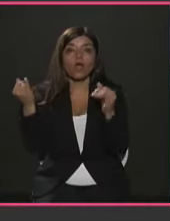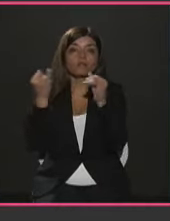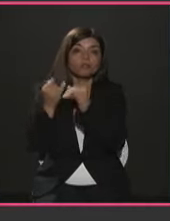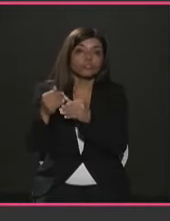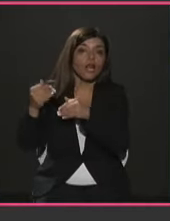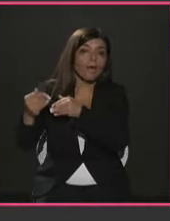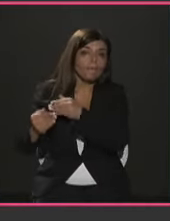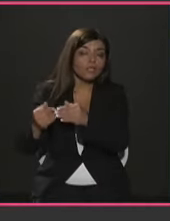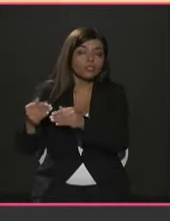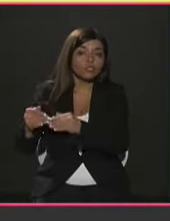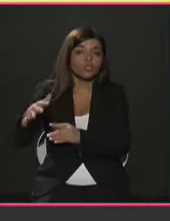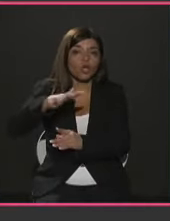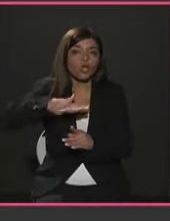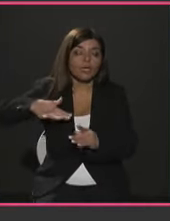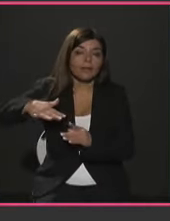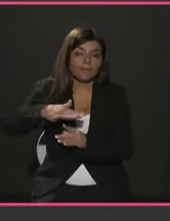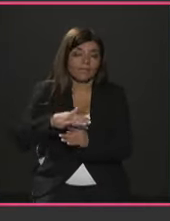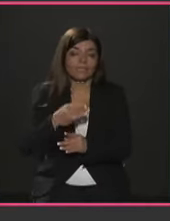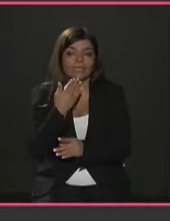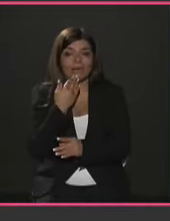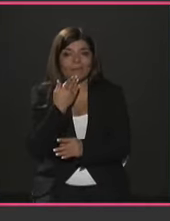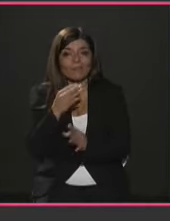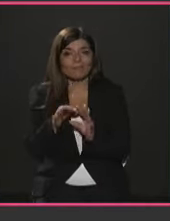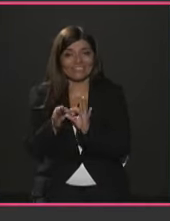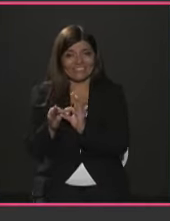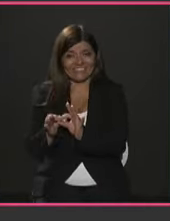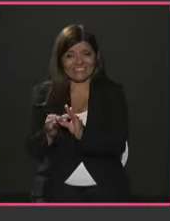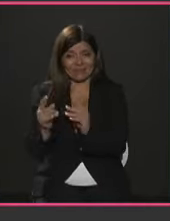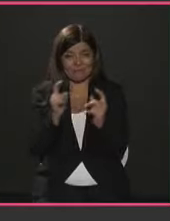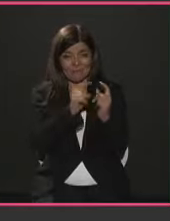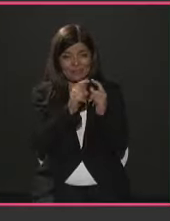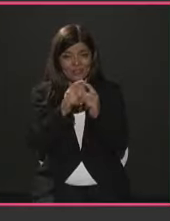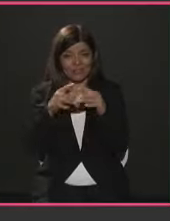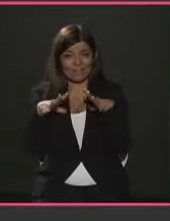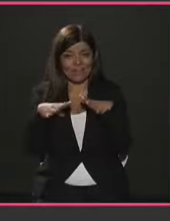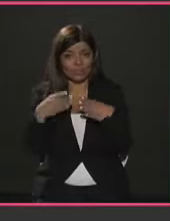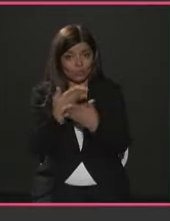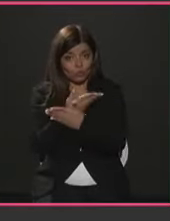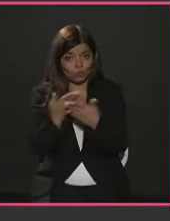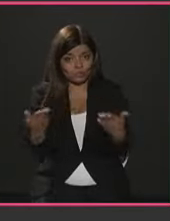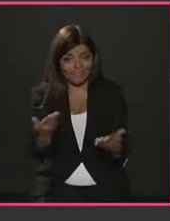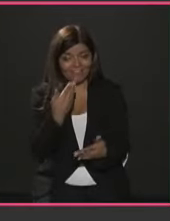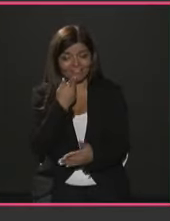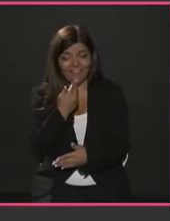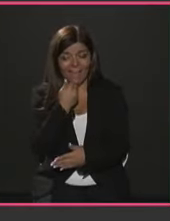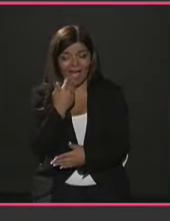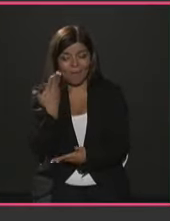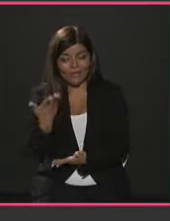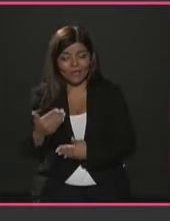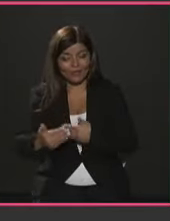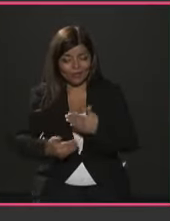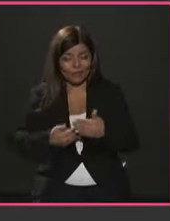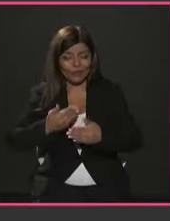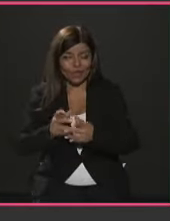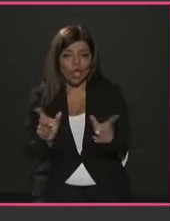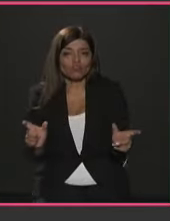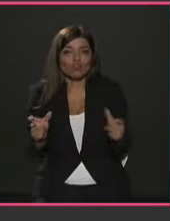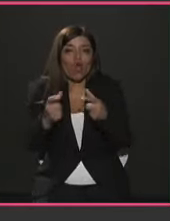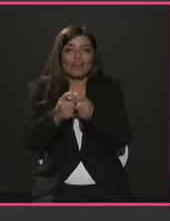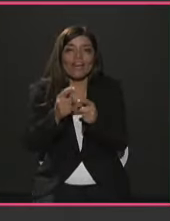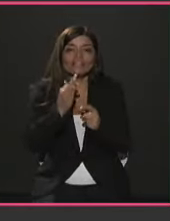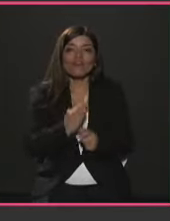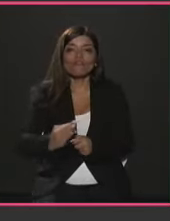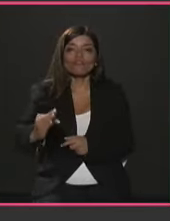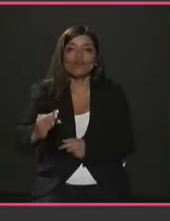océanos Muchísimas gracias Pamela por este contacto felic por supuesto por Cómo han estado llevando a cabo también congreso futuro